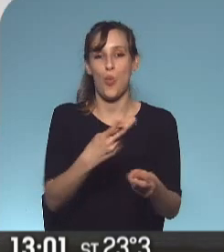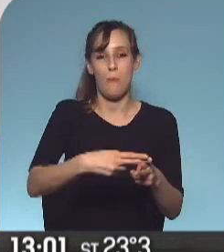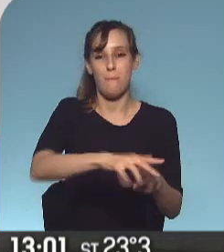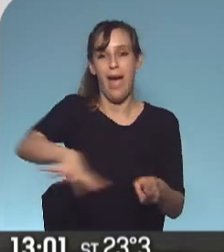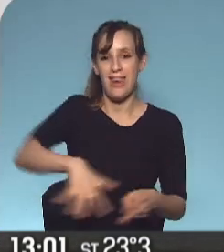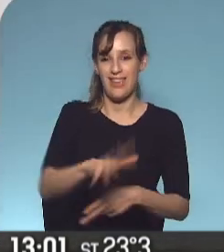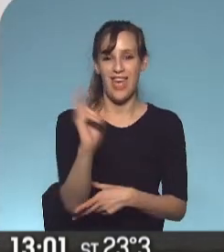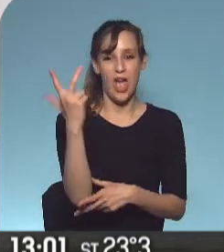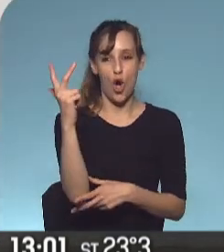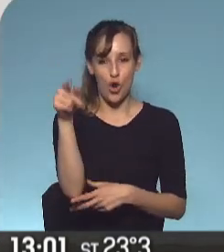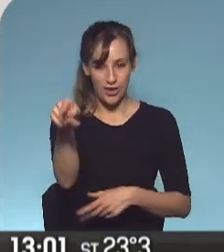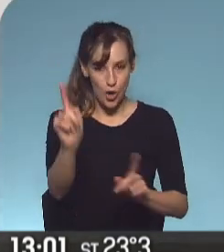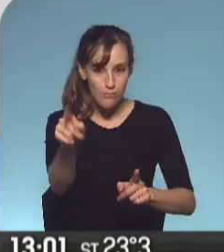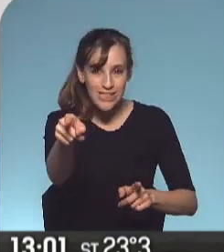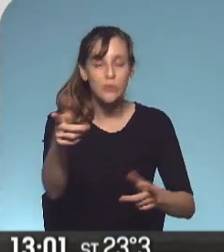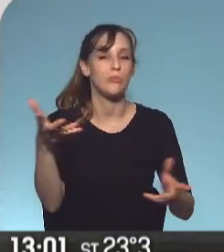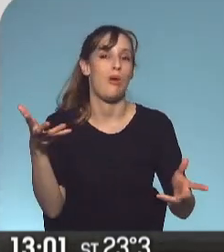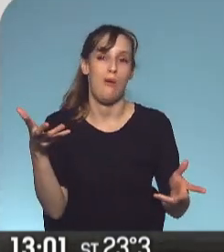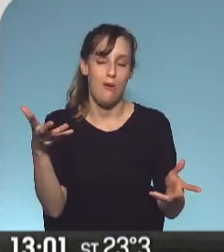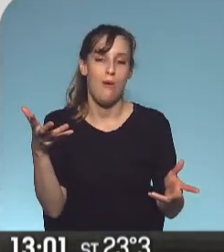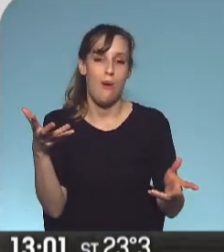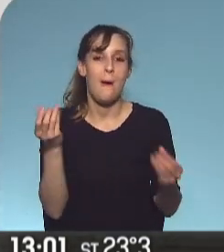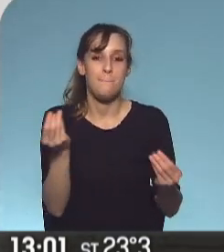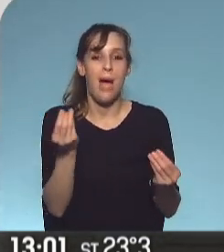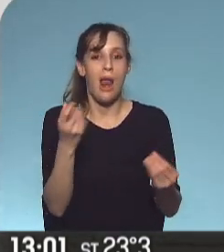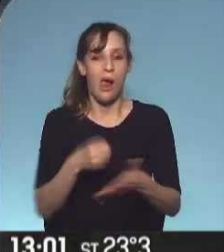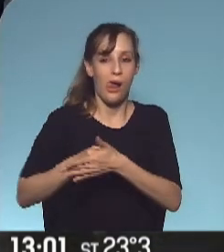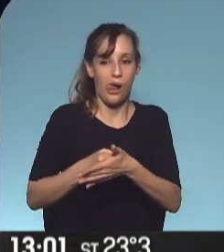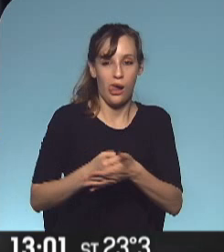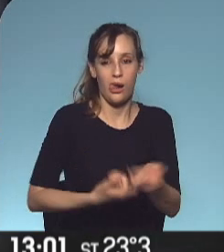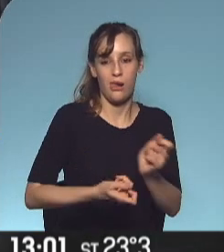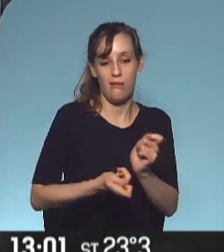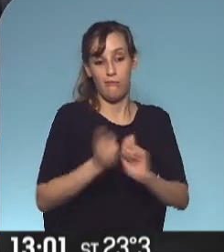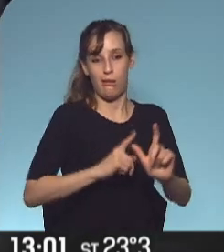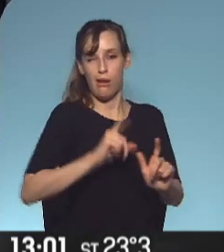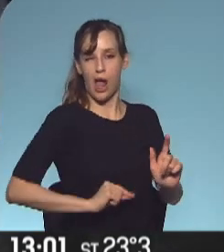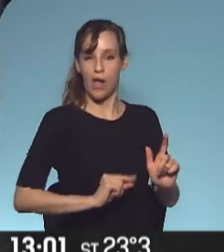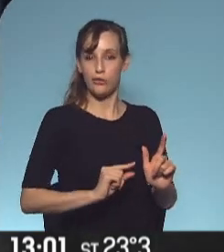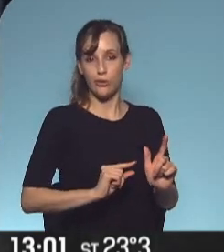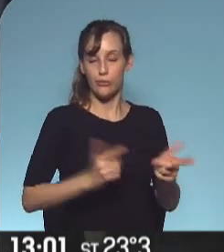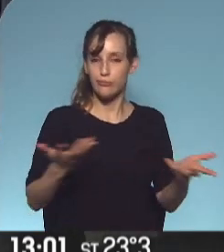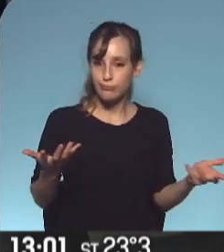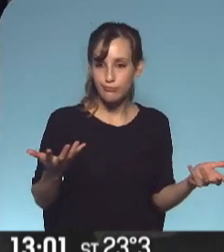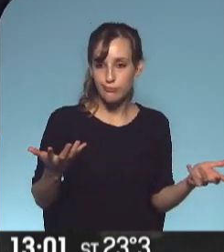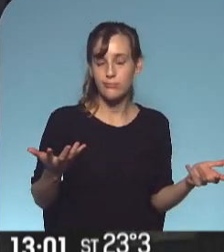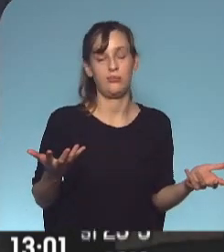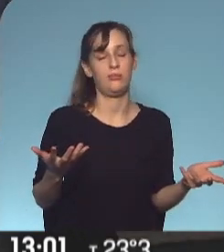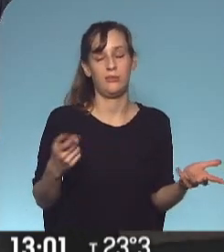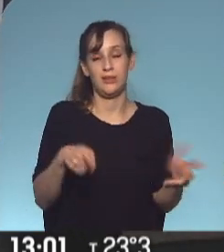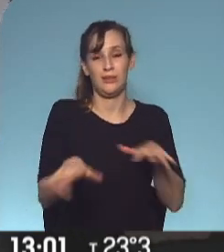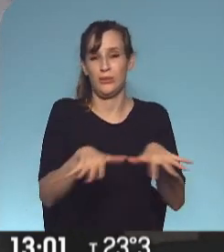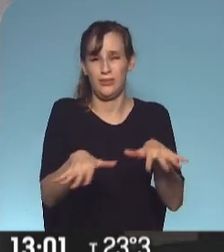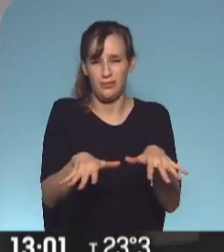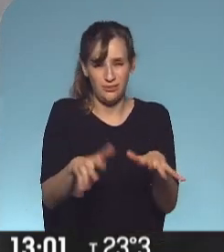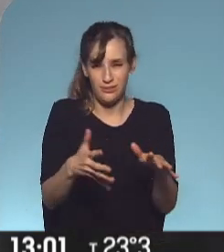habría utilizado presionado para que le vendan baratos que toda la serie de revelaciones que hacen escucharlos